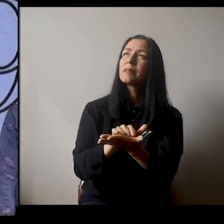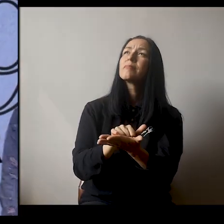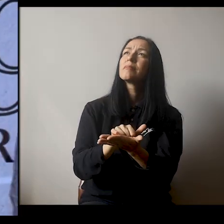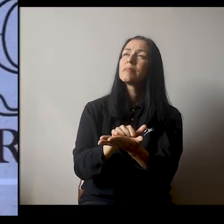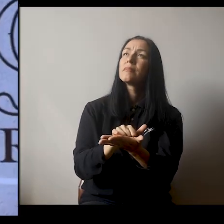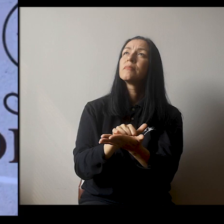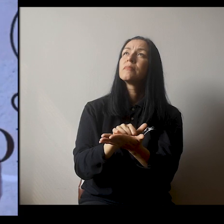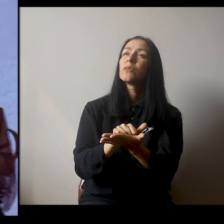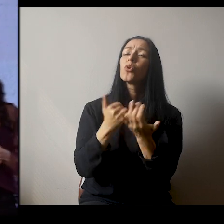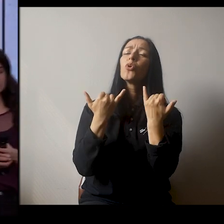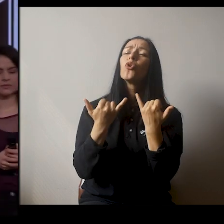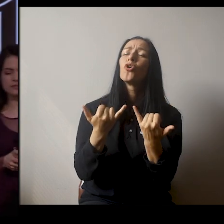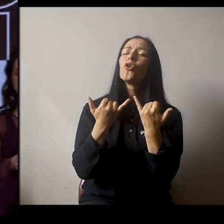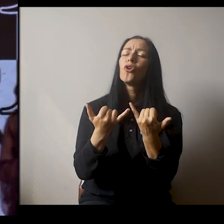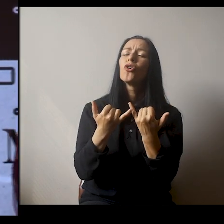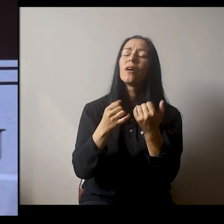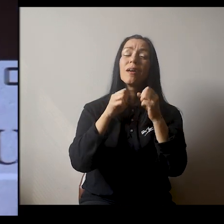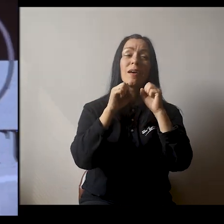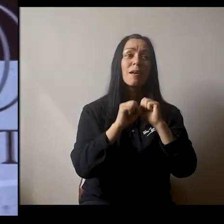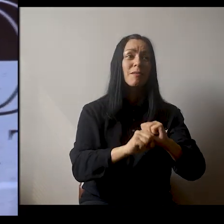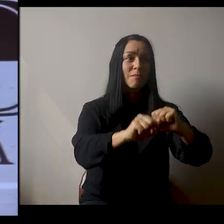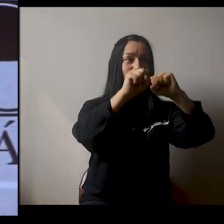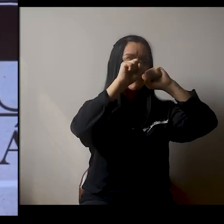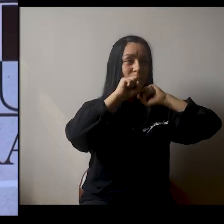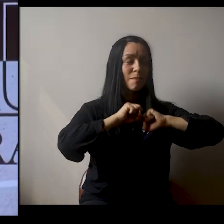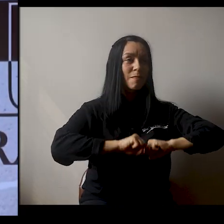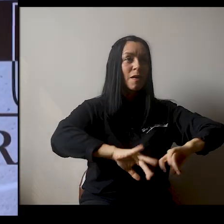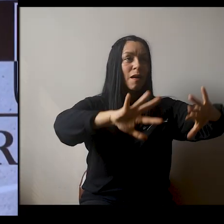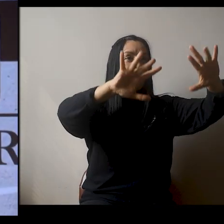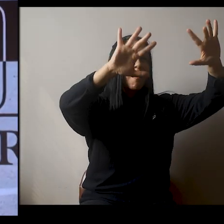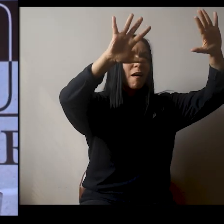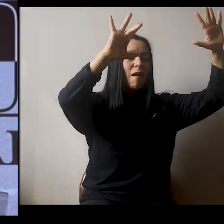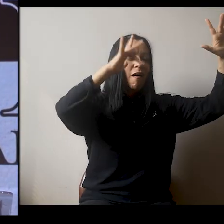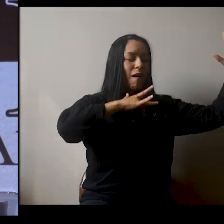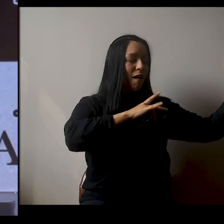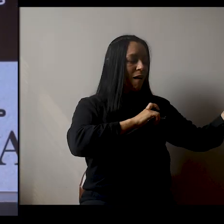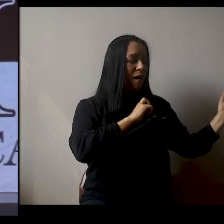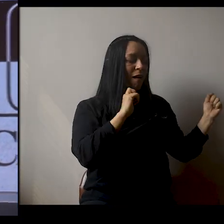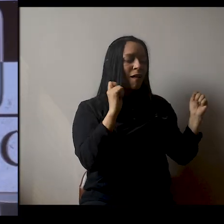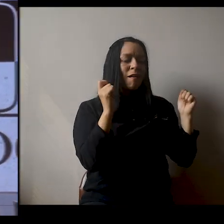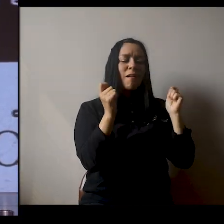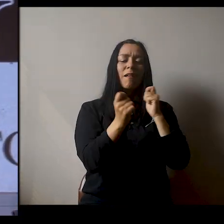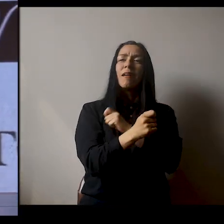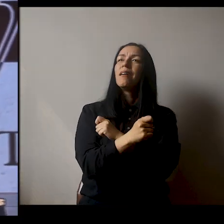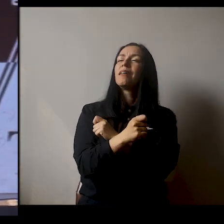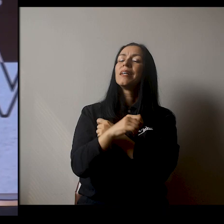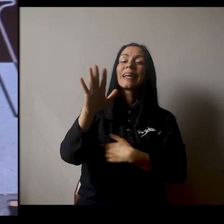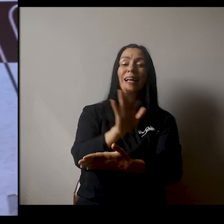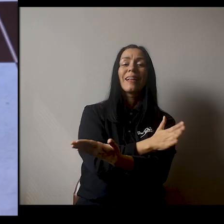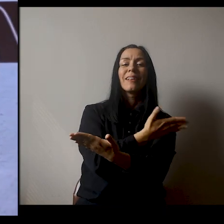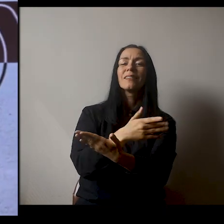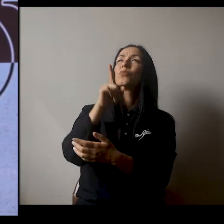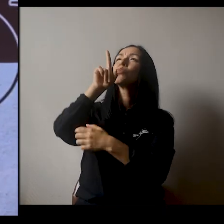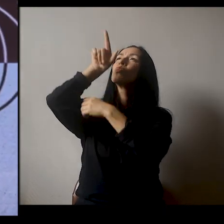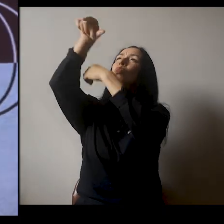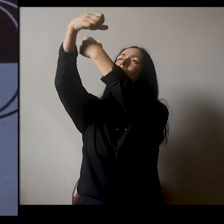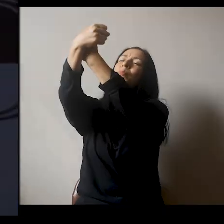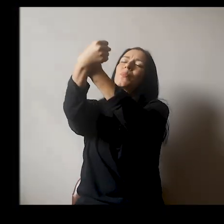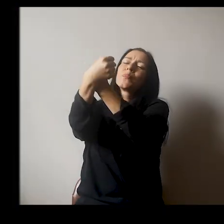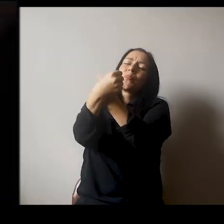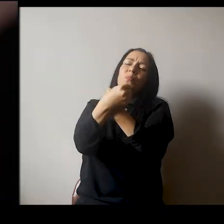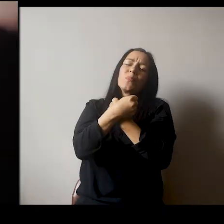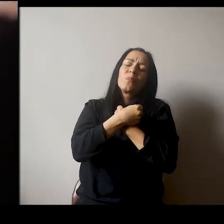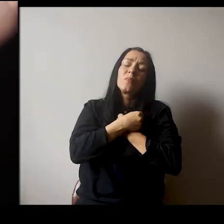creer, para que hoy sucedan cosas tremendas y milagrosas. Y es tu amor,